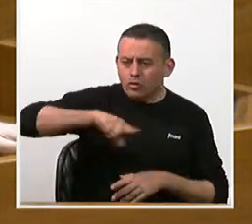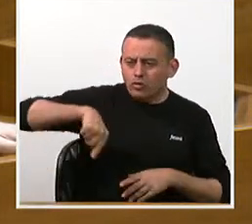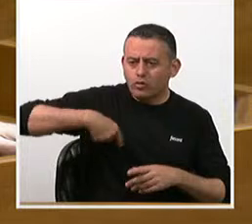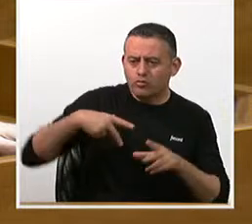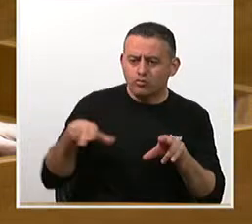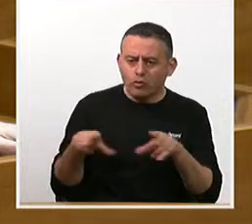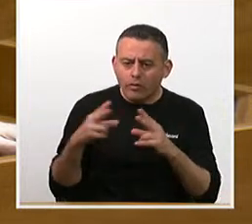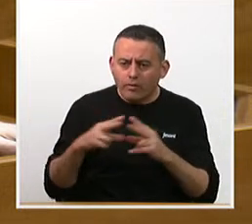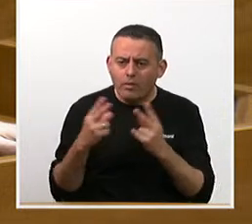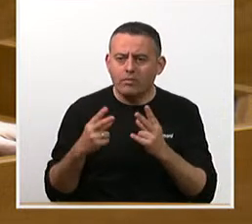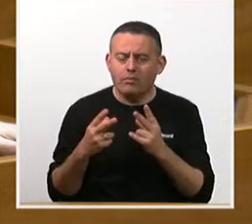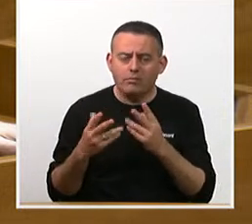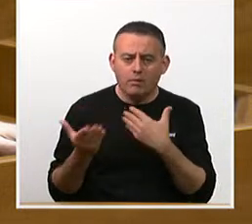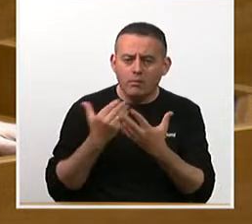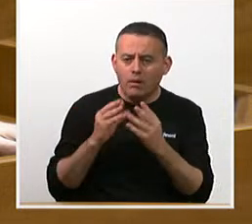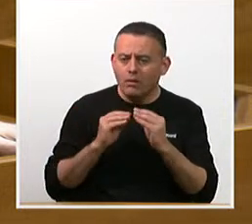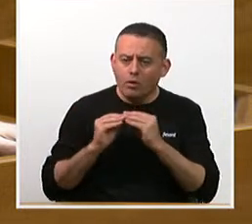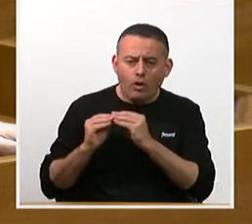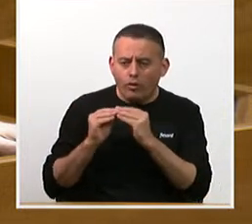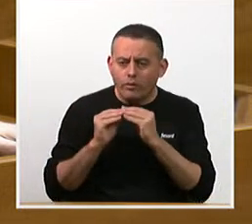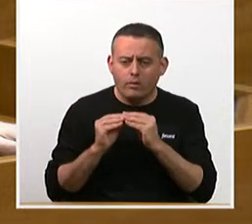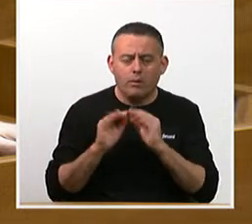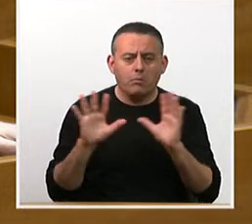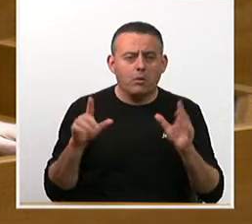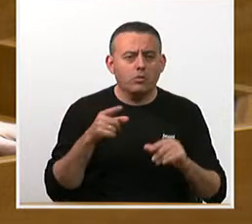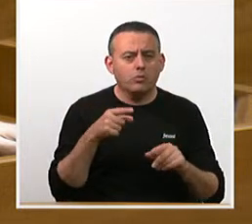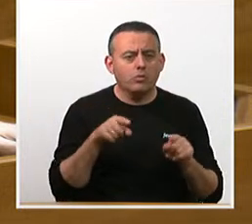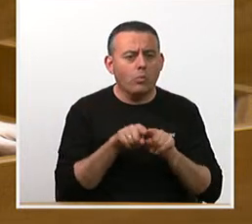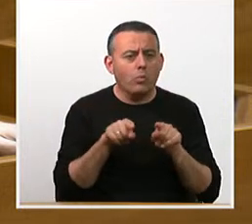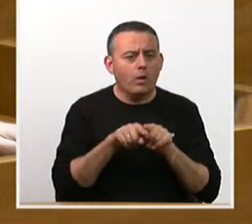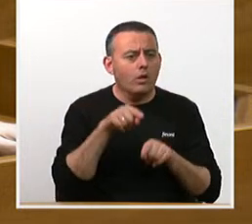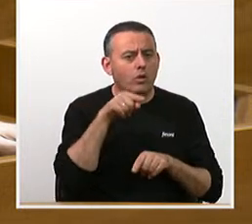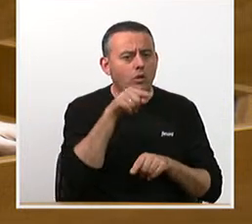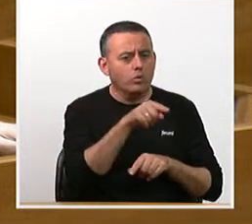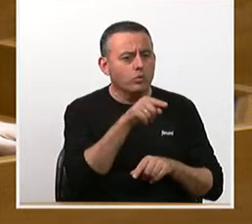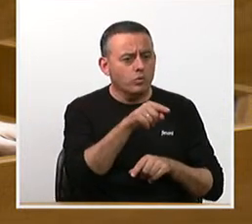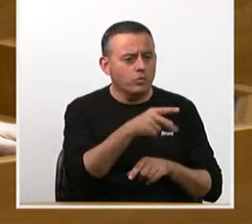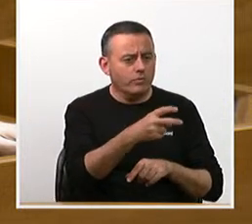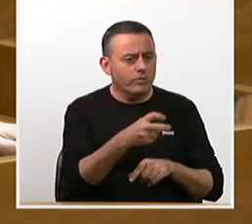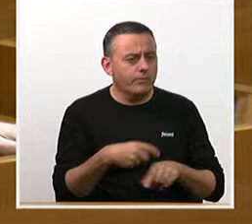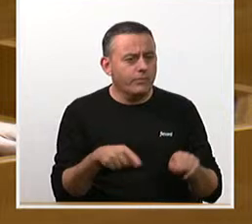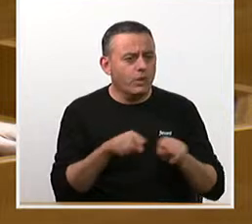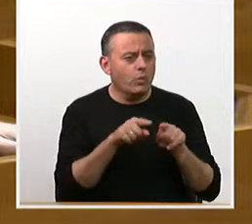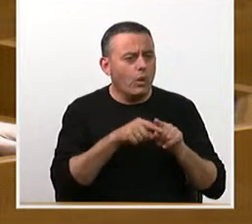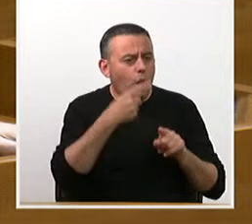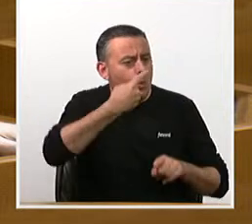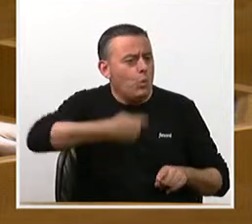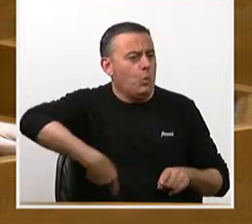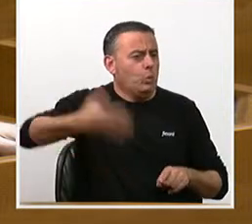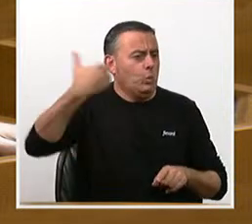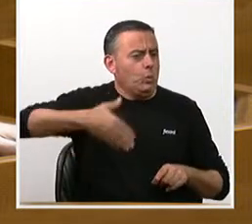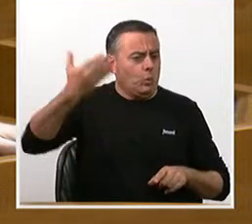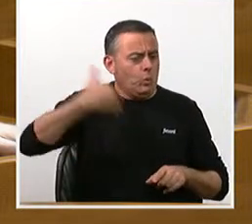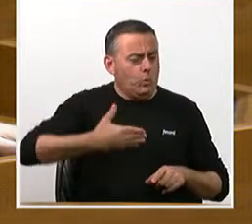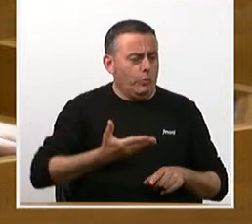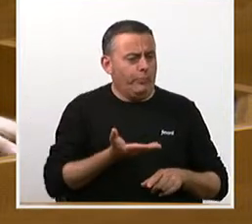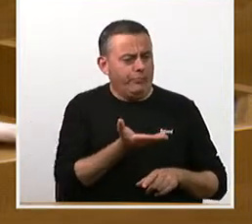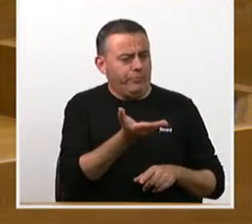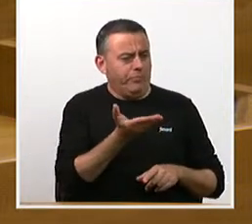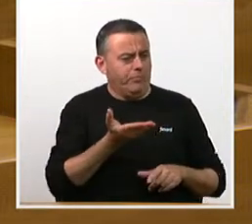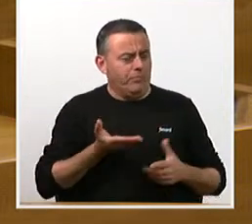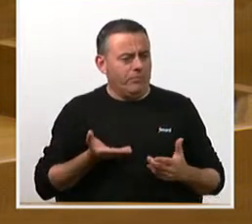sociedad en ser trites lo que acaba de ser trita es trist pero